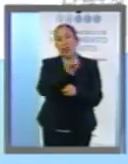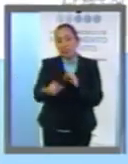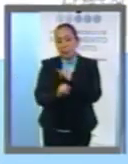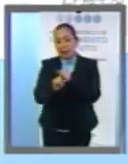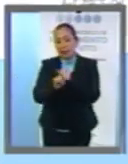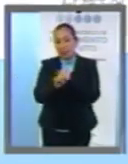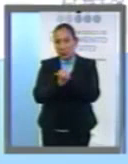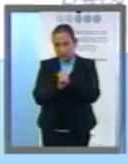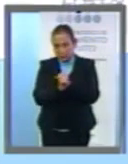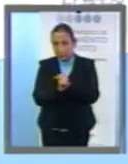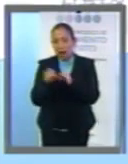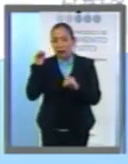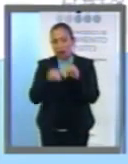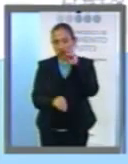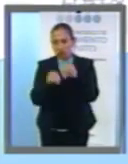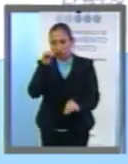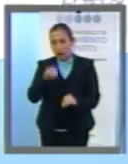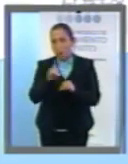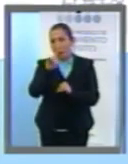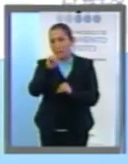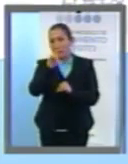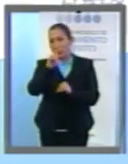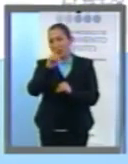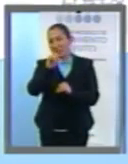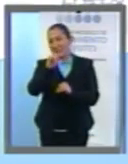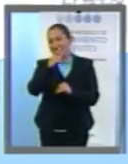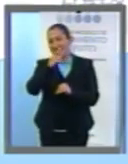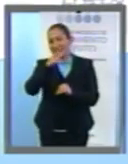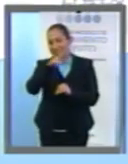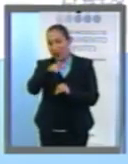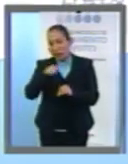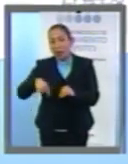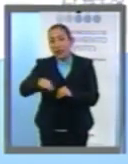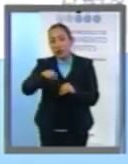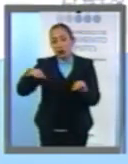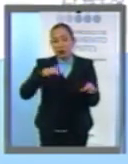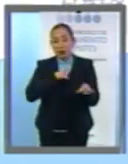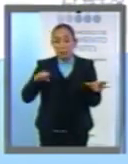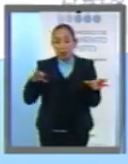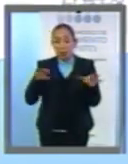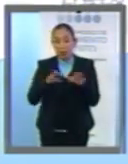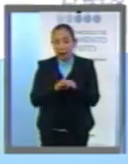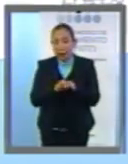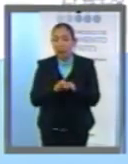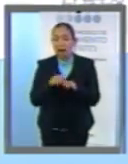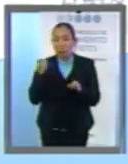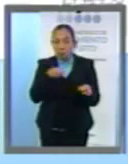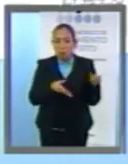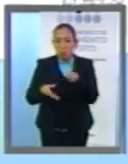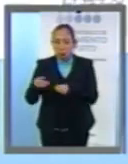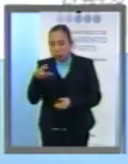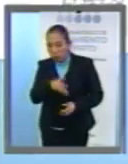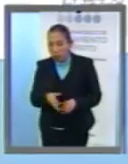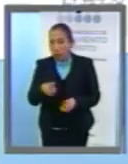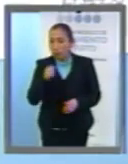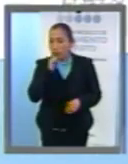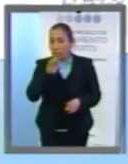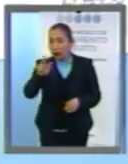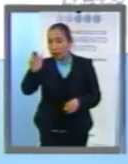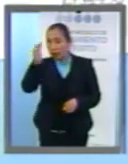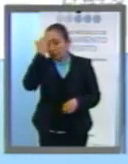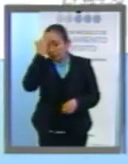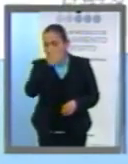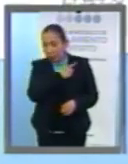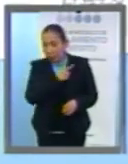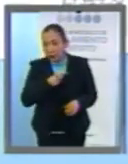plataforma digital que obliga a la ley anticorrupción. Estas plataformas tienen que comunicarse, tienen que informarse y de reconocer,